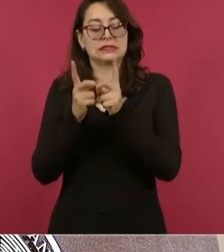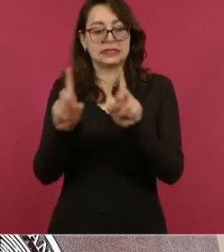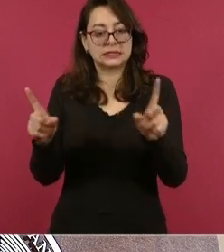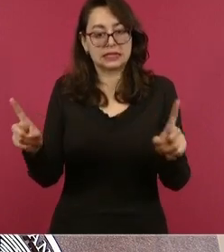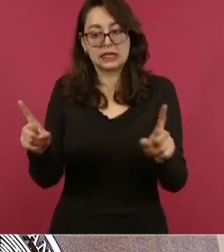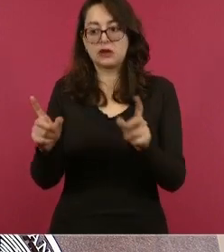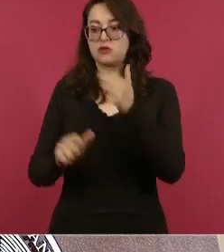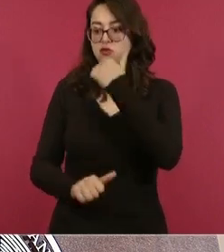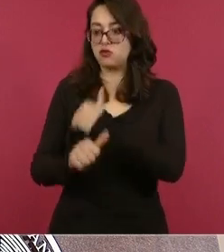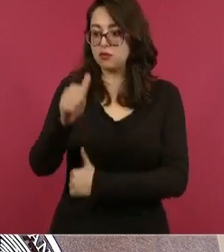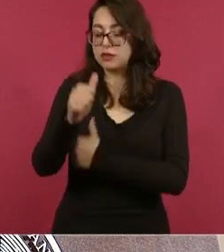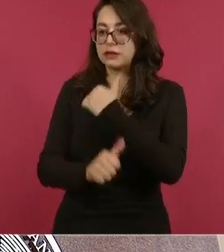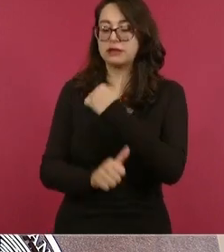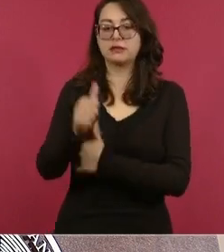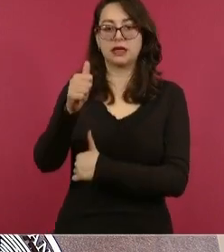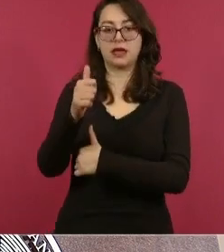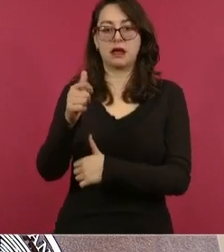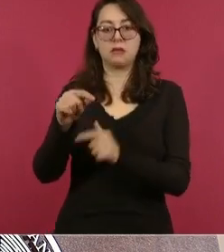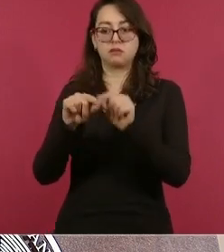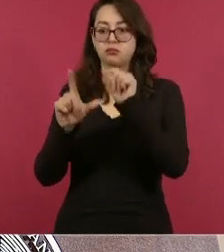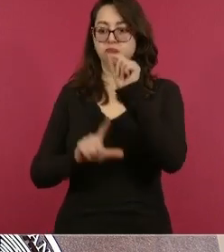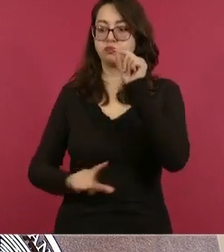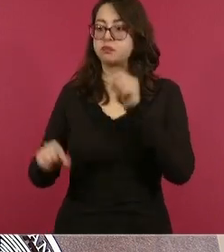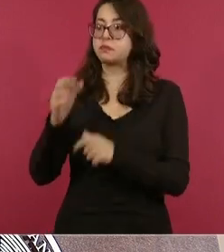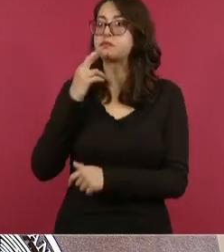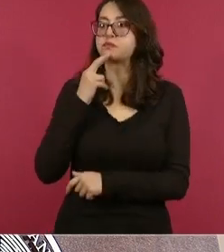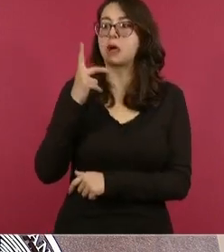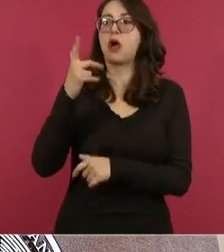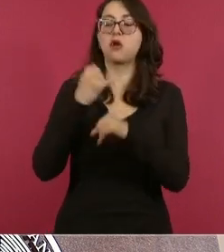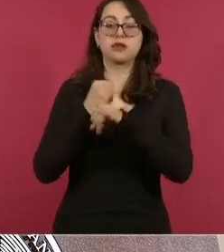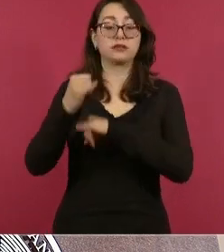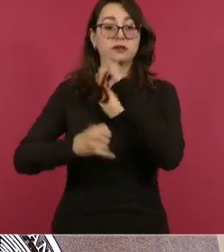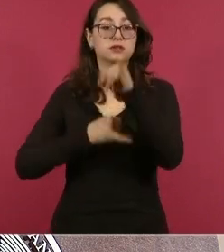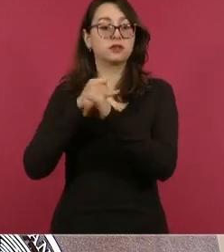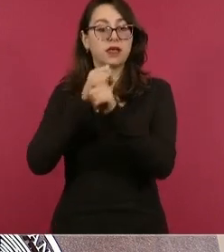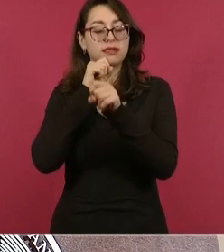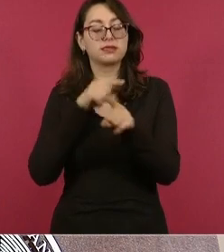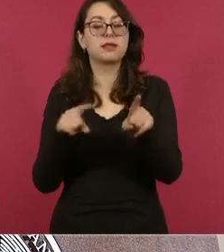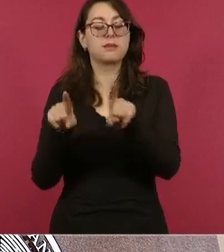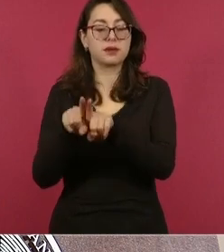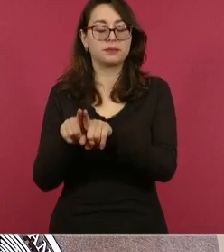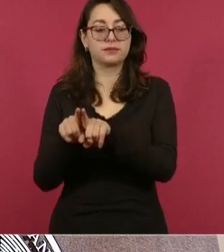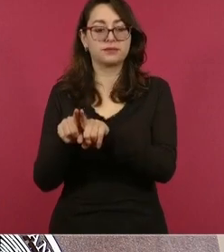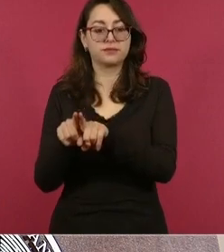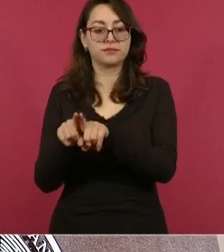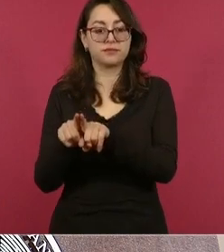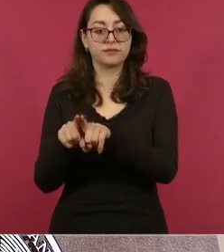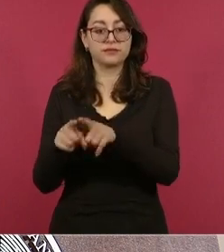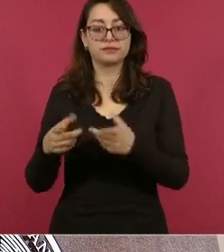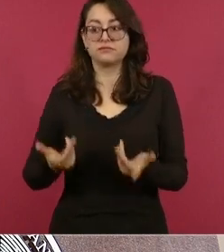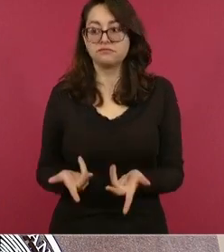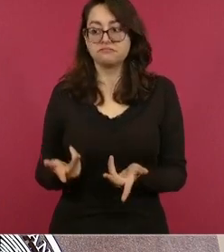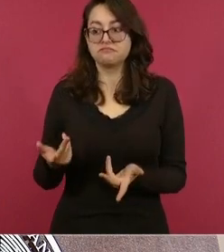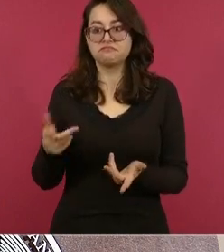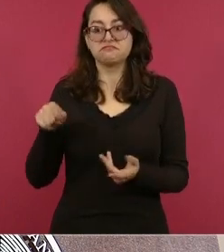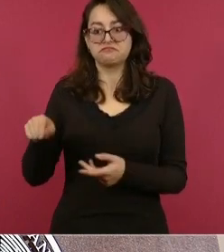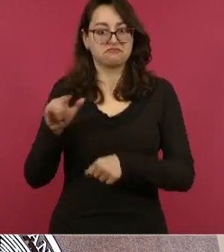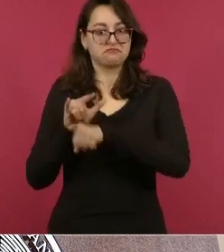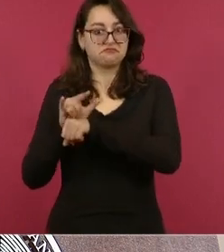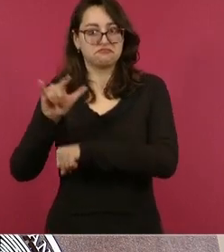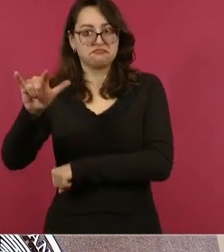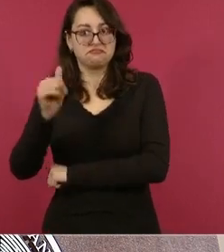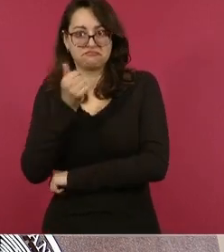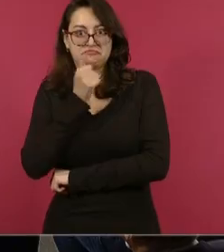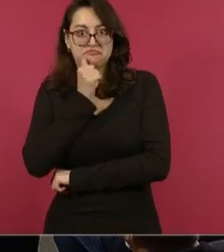y competitividad a nivel nacional e internacional. Pero aquí no pararon las mentiras